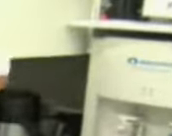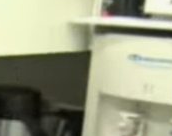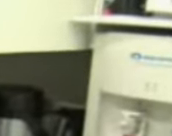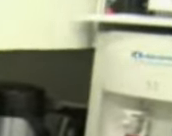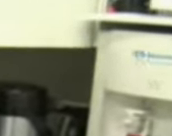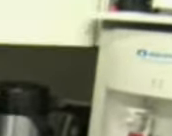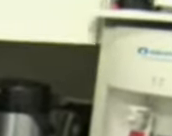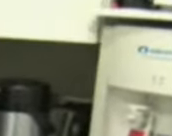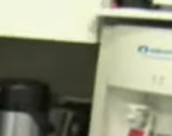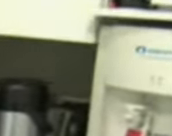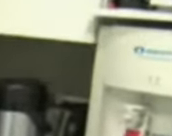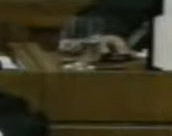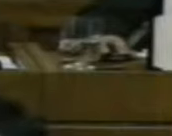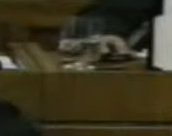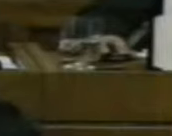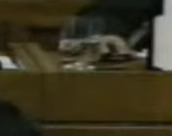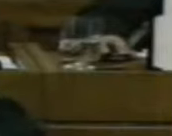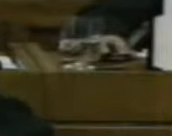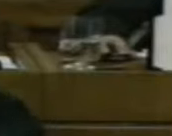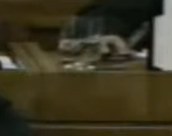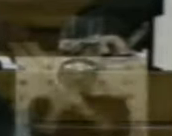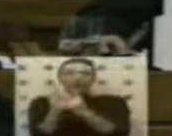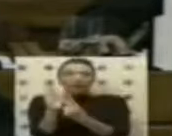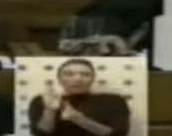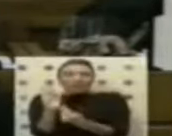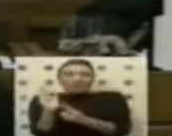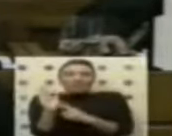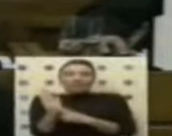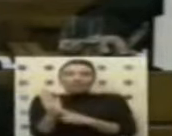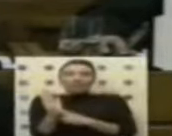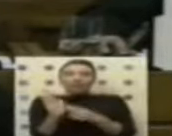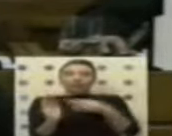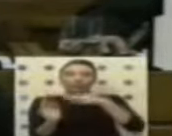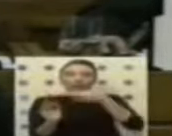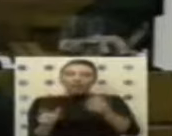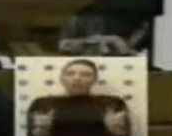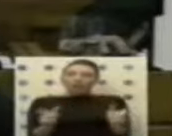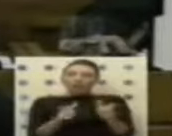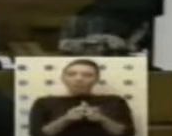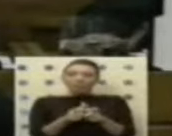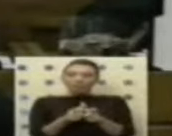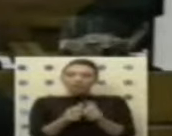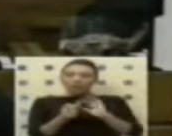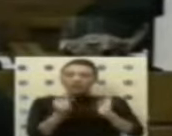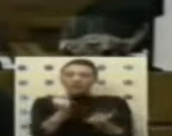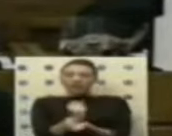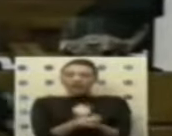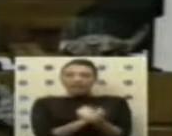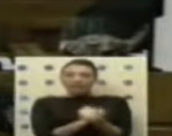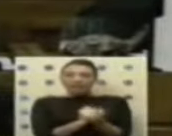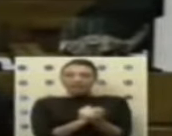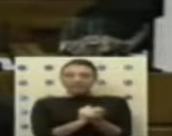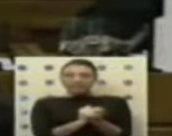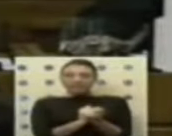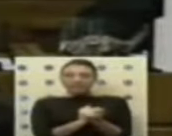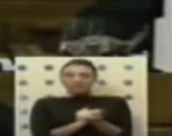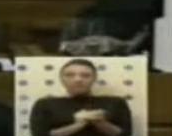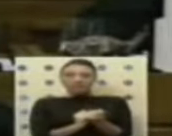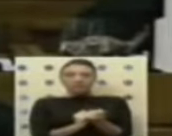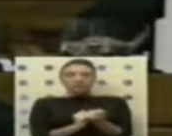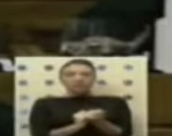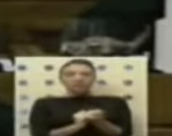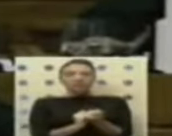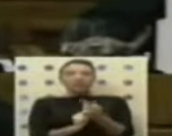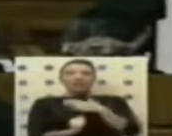Esta reforma tributaria, que como lo expresamos en la Comisión de Hacienda, que era una reforma tributaria que esperábamos que fuera